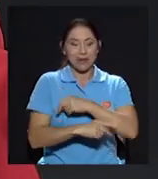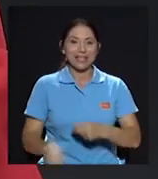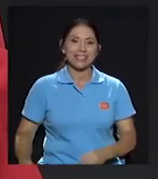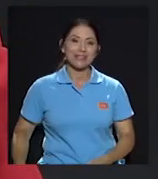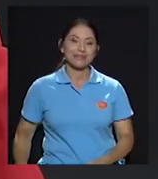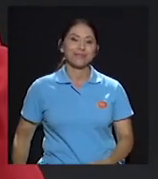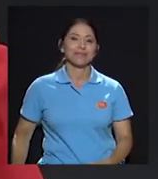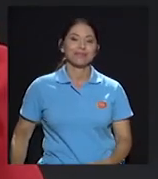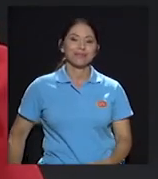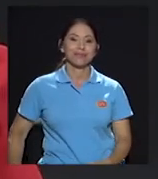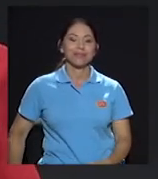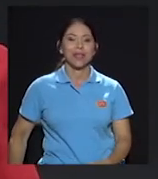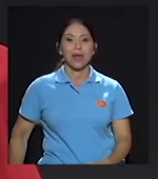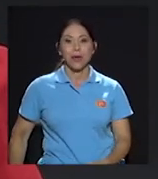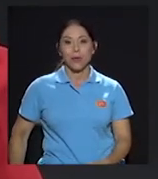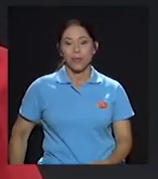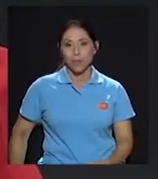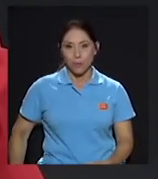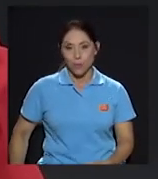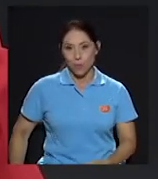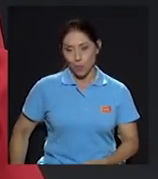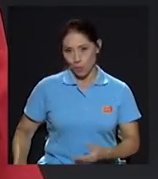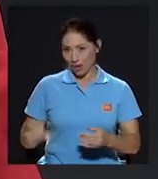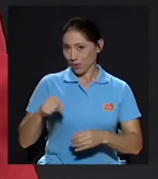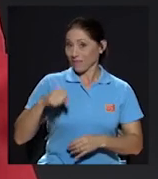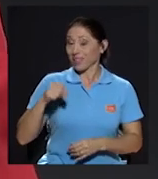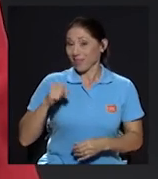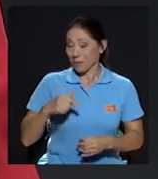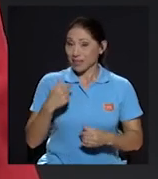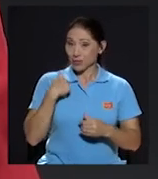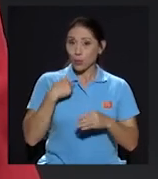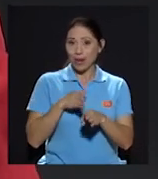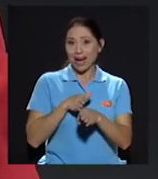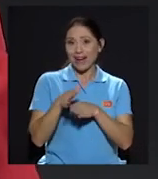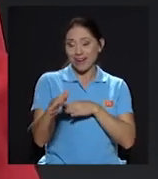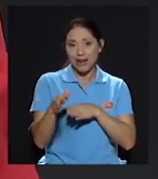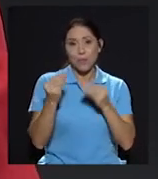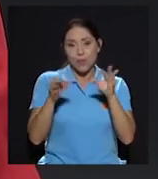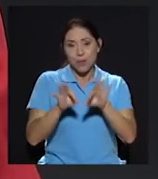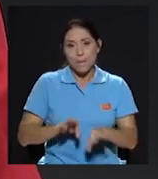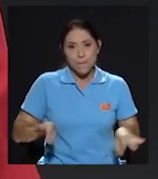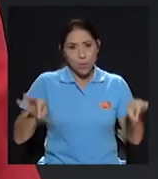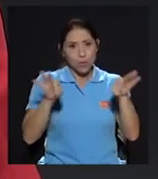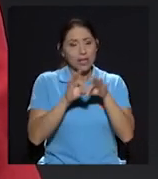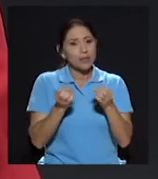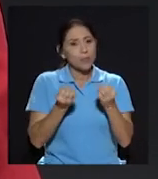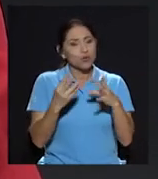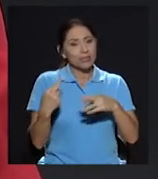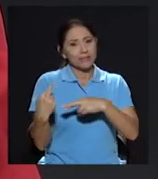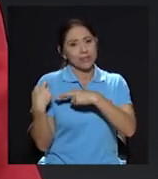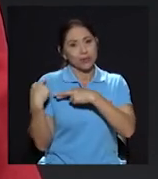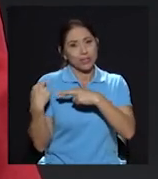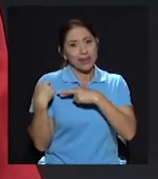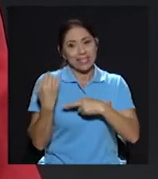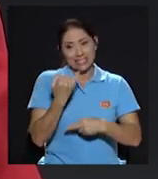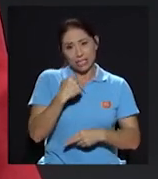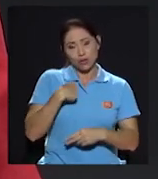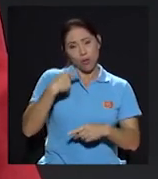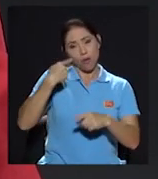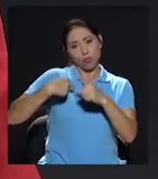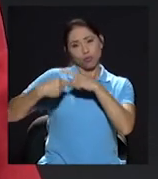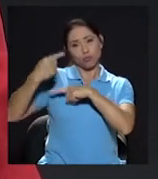efectivamente he tenido una carrera con importantes responsabilidades y si me remonto a mi niñez